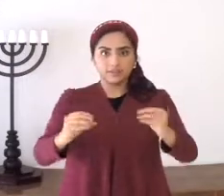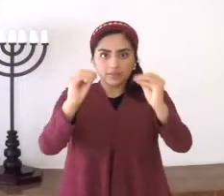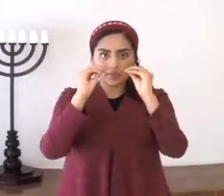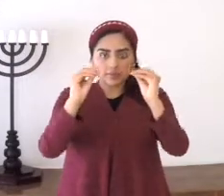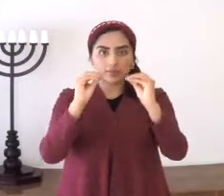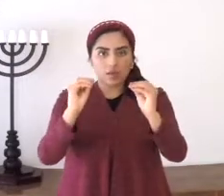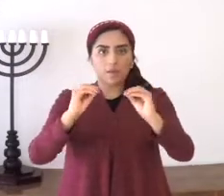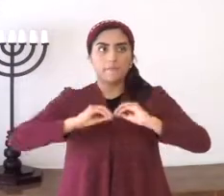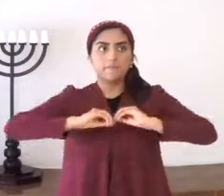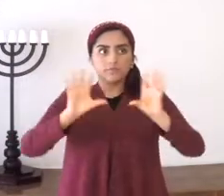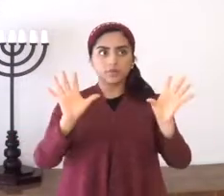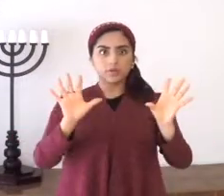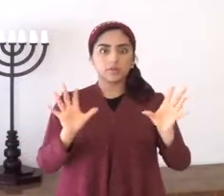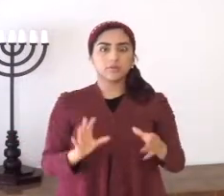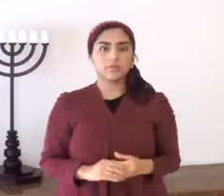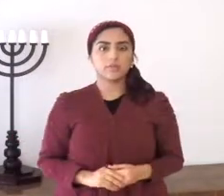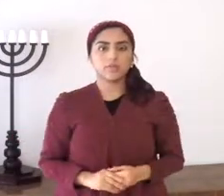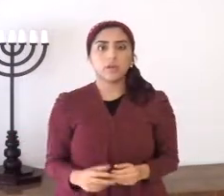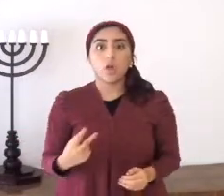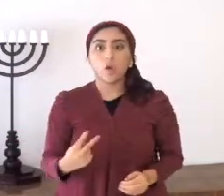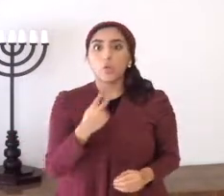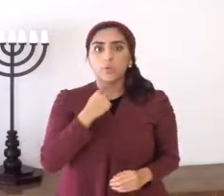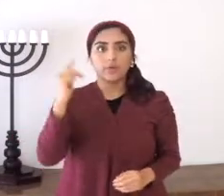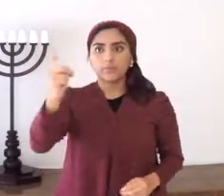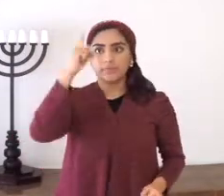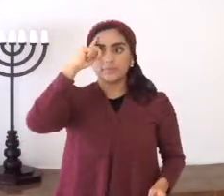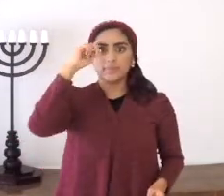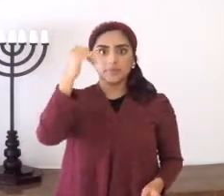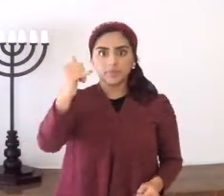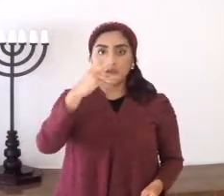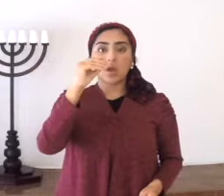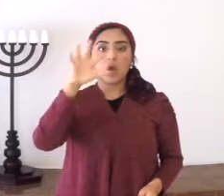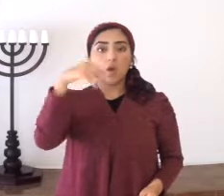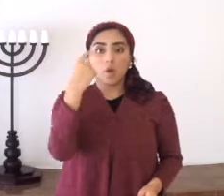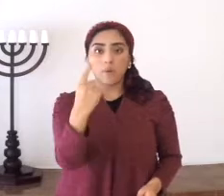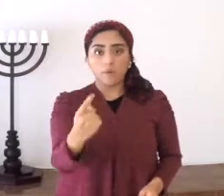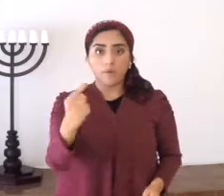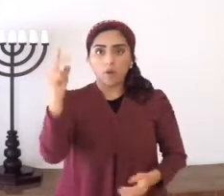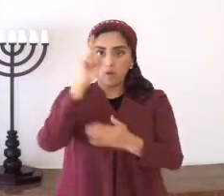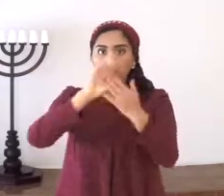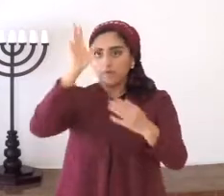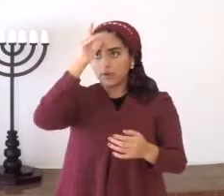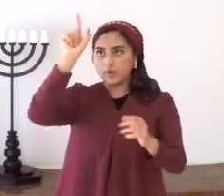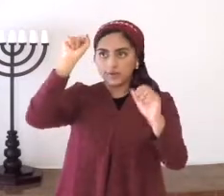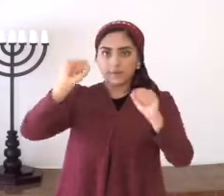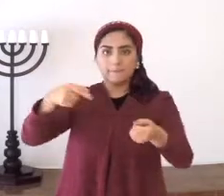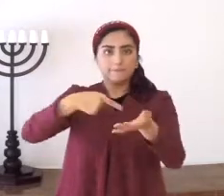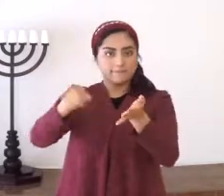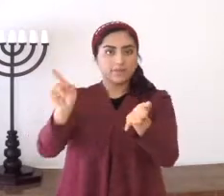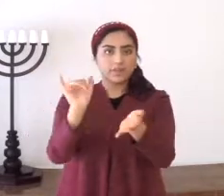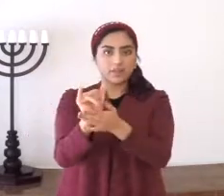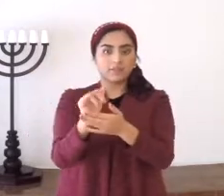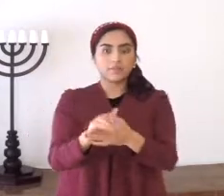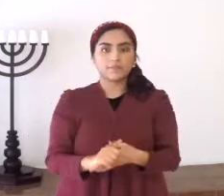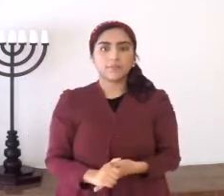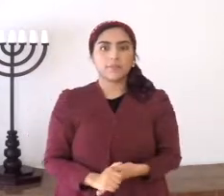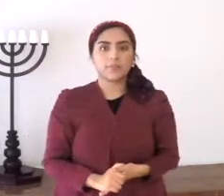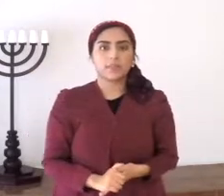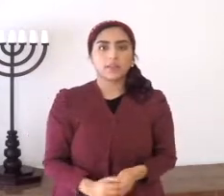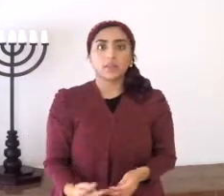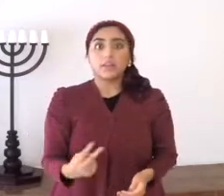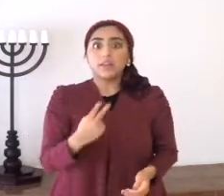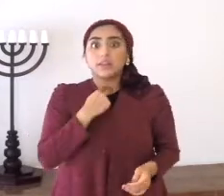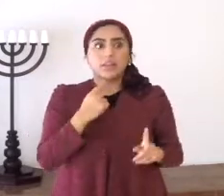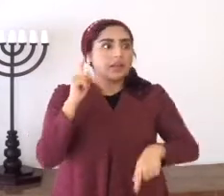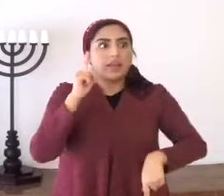la soberbia, todo eso para entender estos conceptos tan claros. La deuda era eterna y solamente